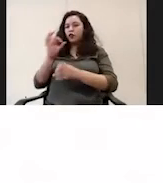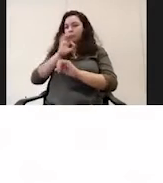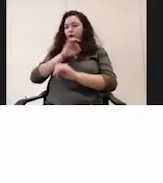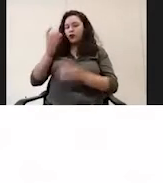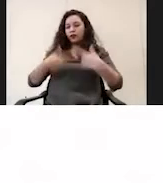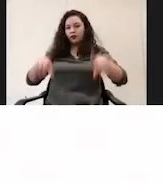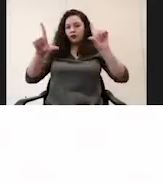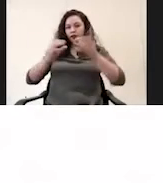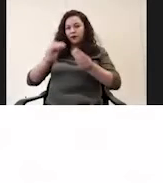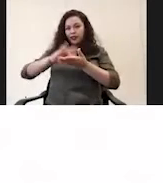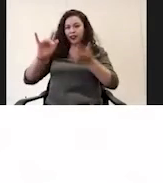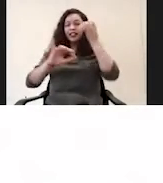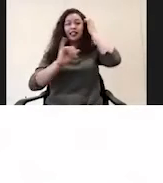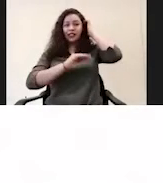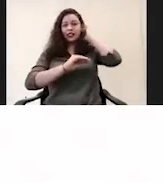Gracias.